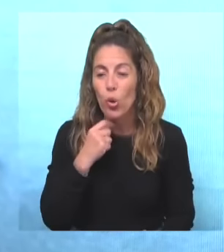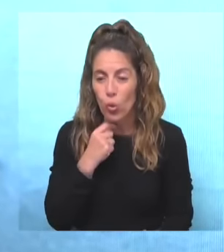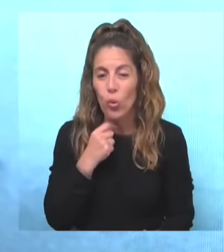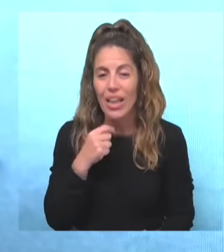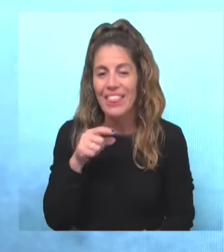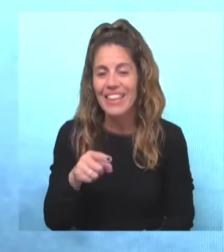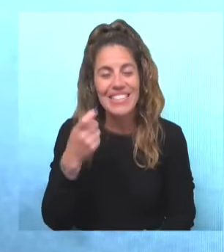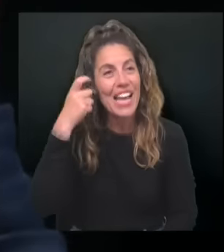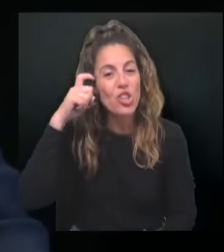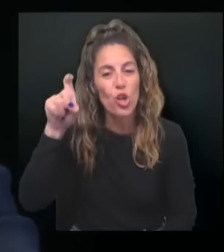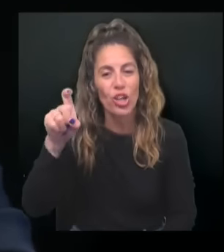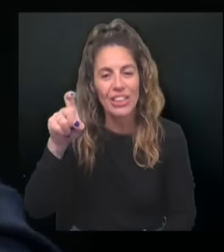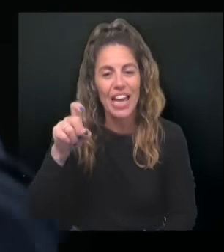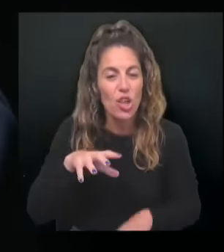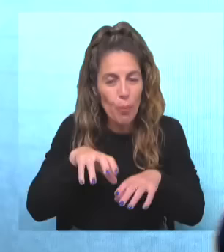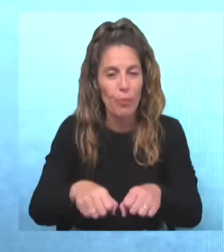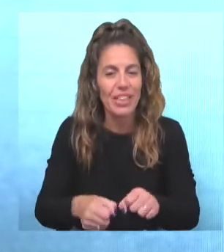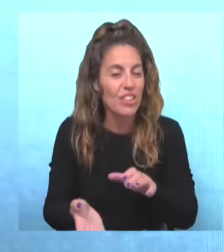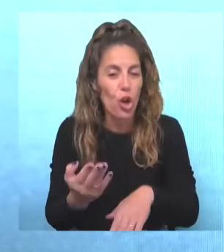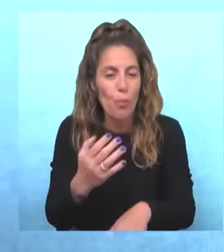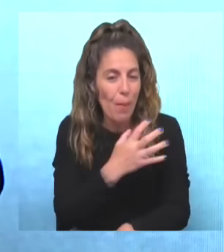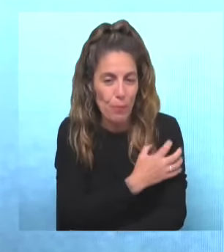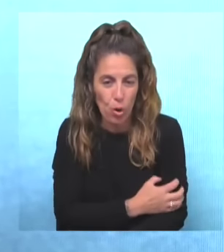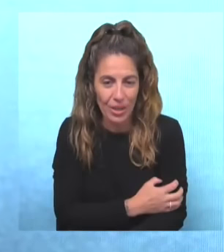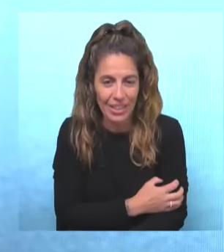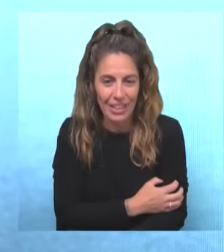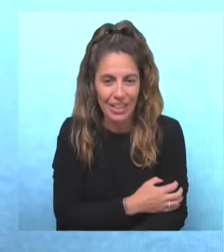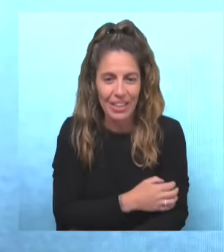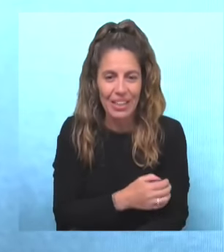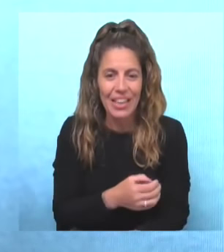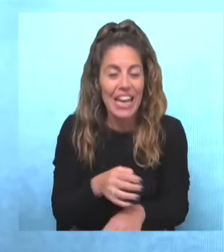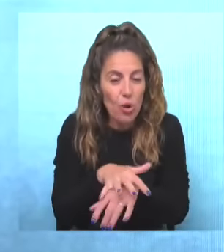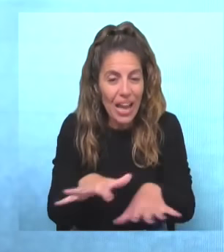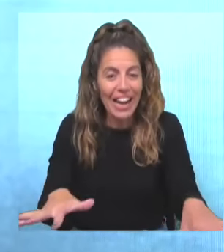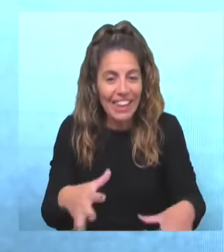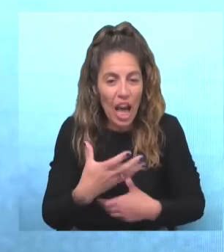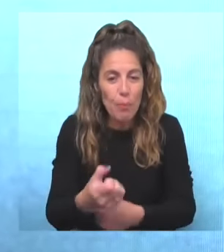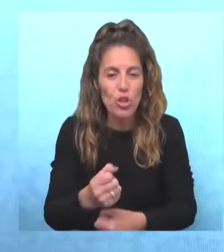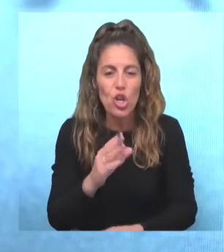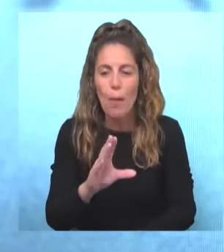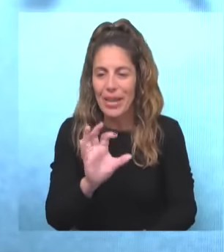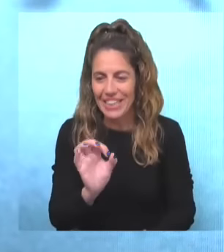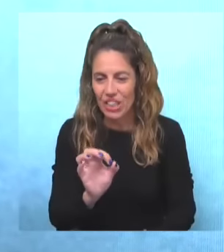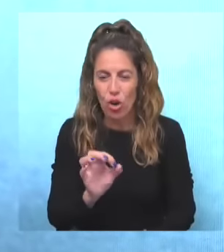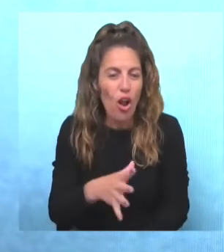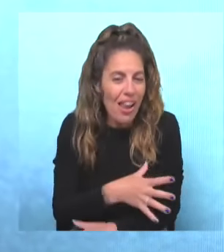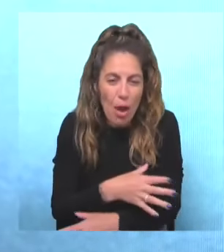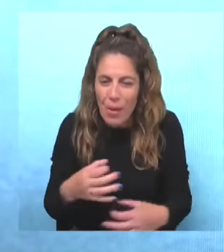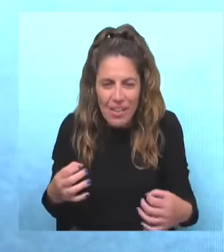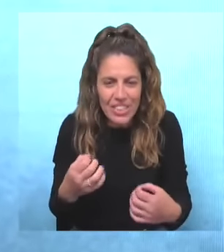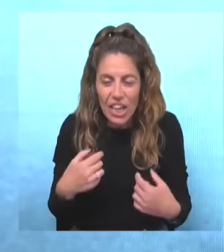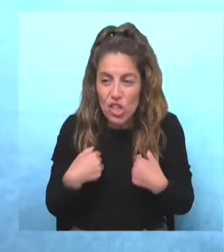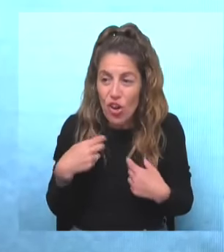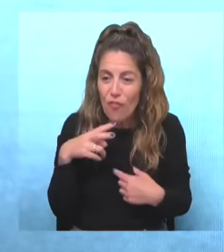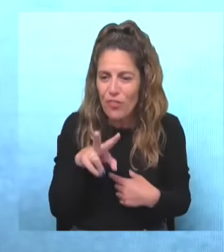esa ideología de comprometerse con los más humildes. Era la gran red de apoyo de Perico. Pero no sabés las maravillas que encontré